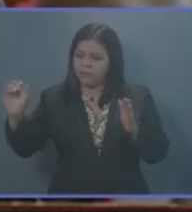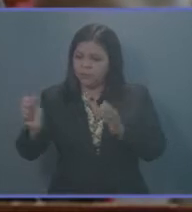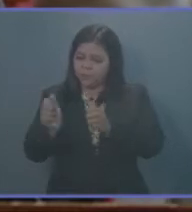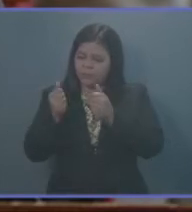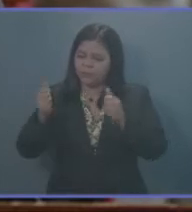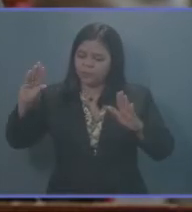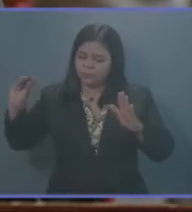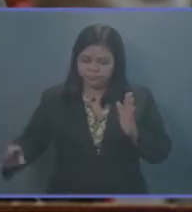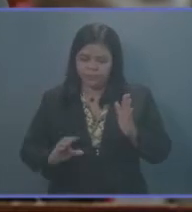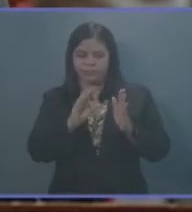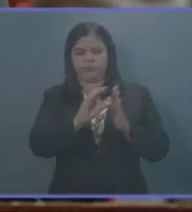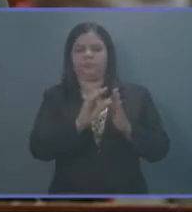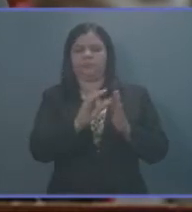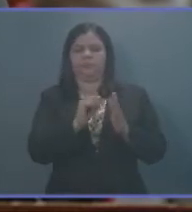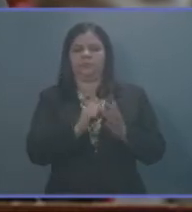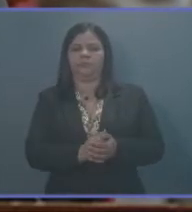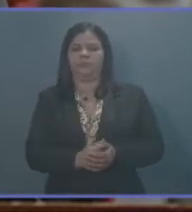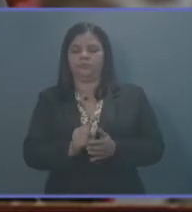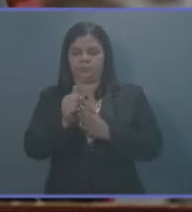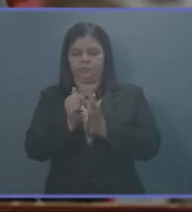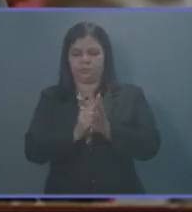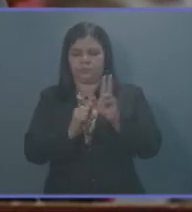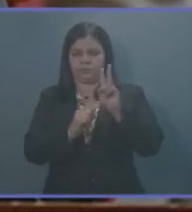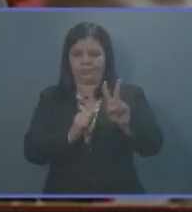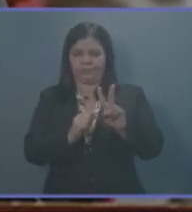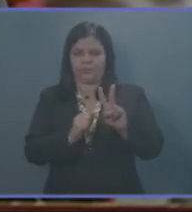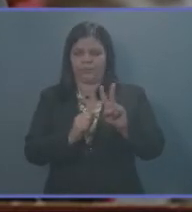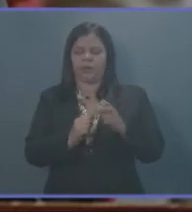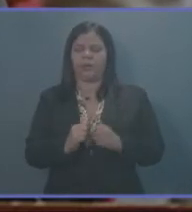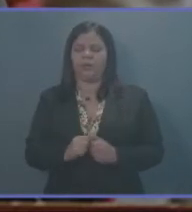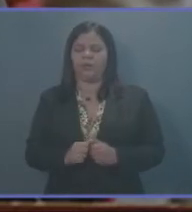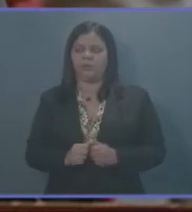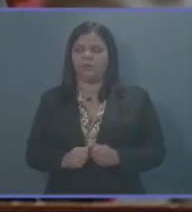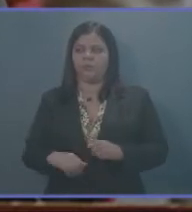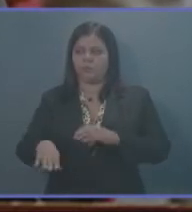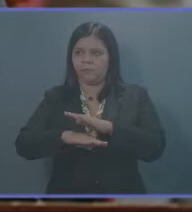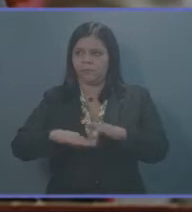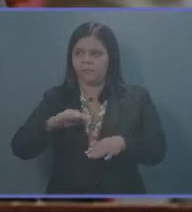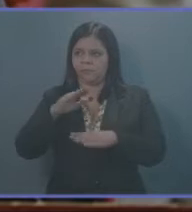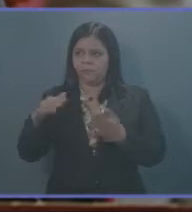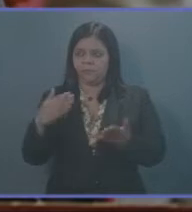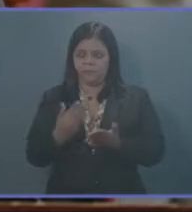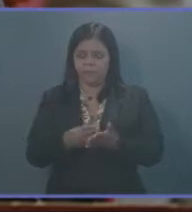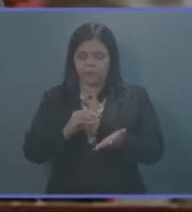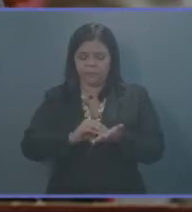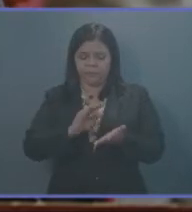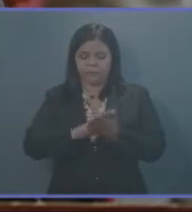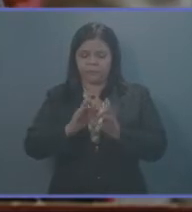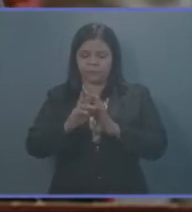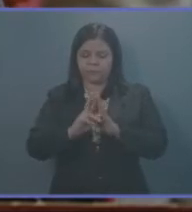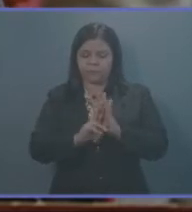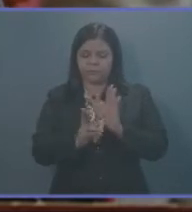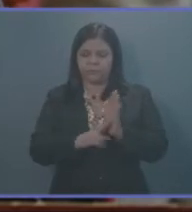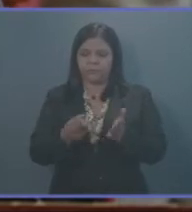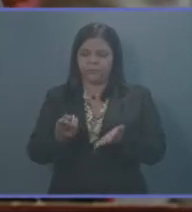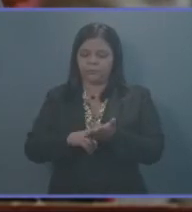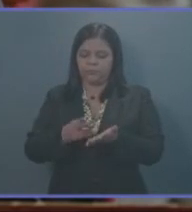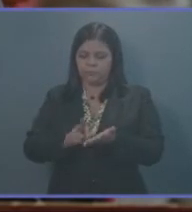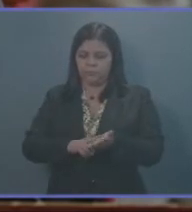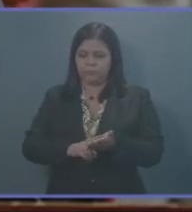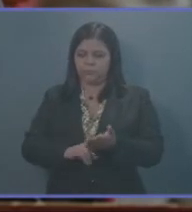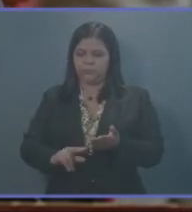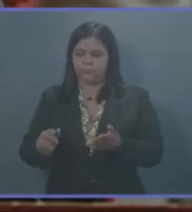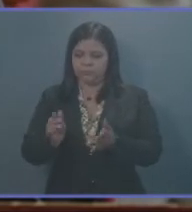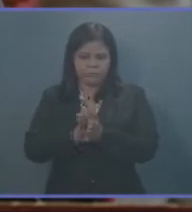2019. Artículo 2. Conforme a las estipulaciones establecidas del contrato de préstamo y a las